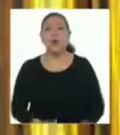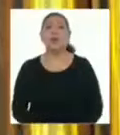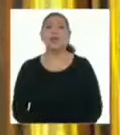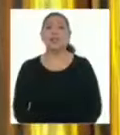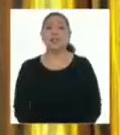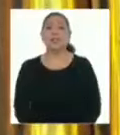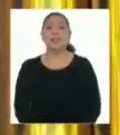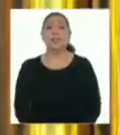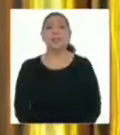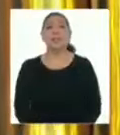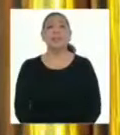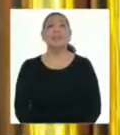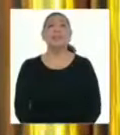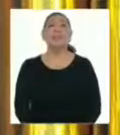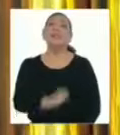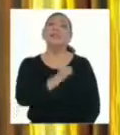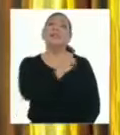bendición.